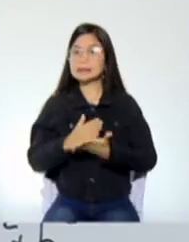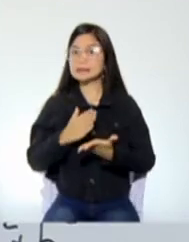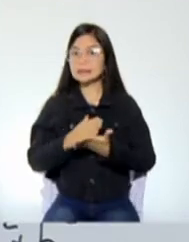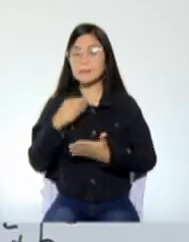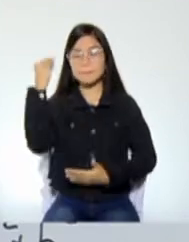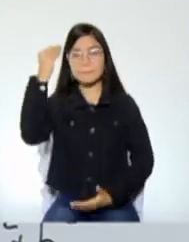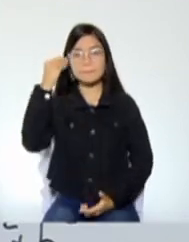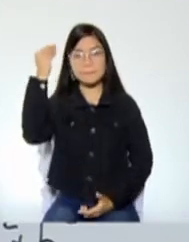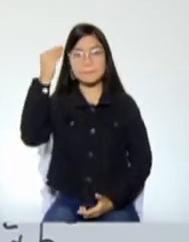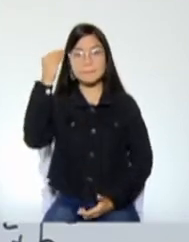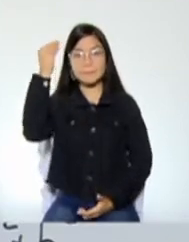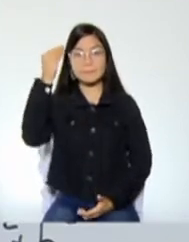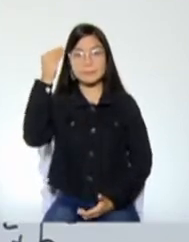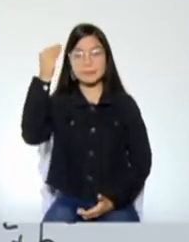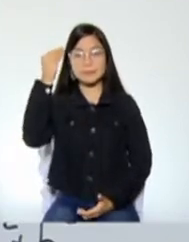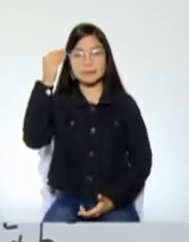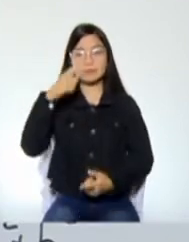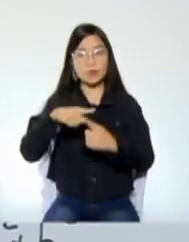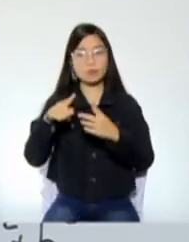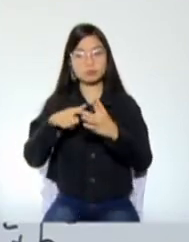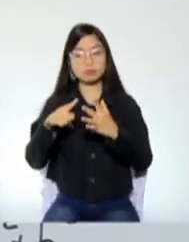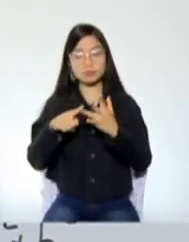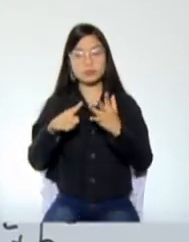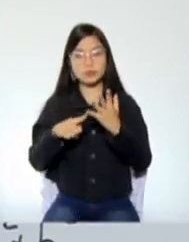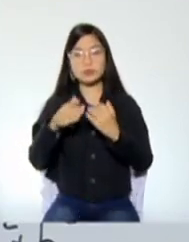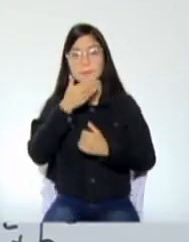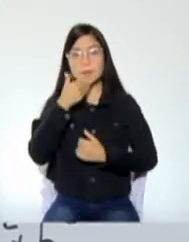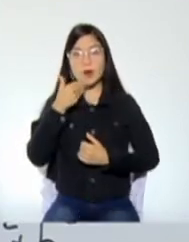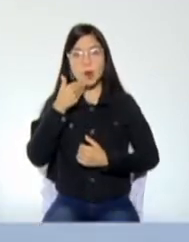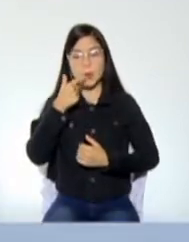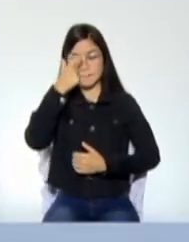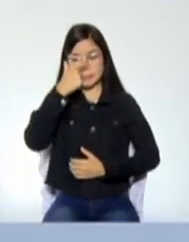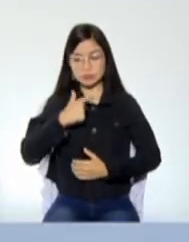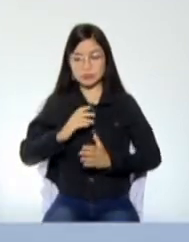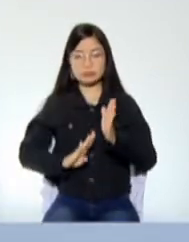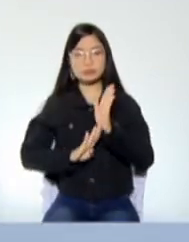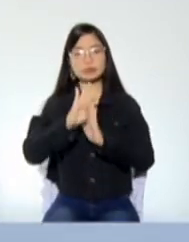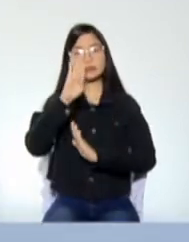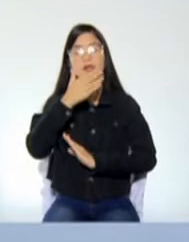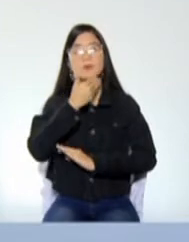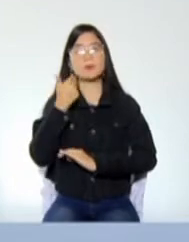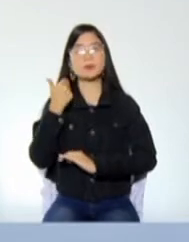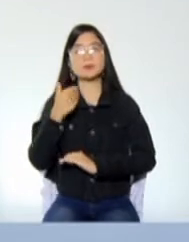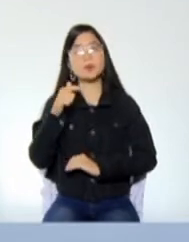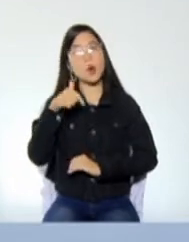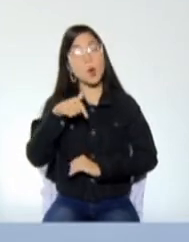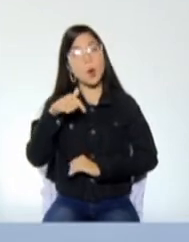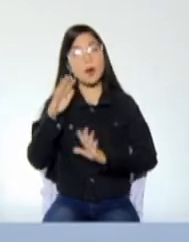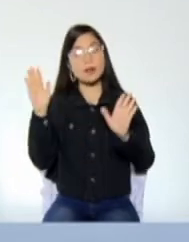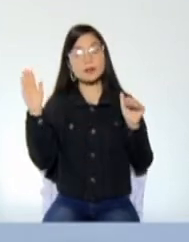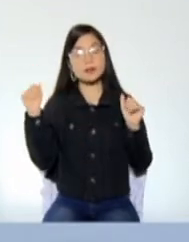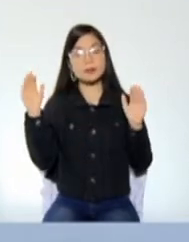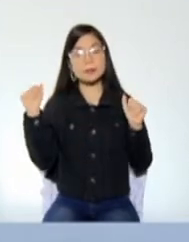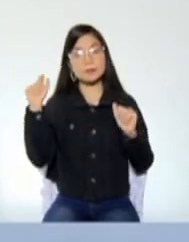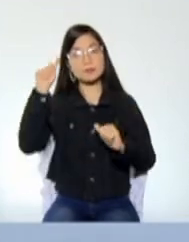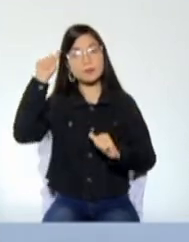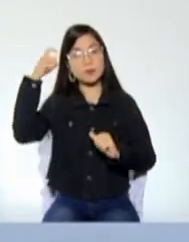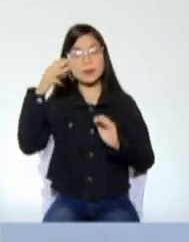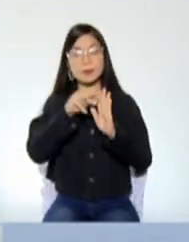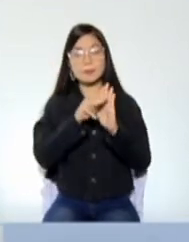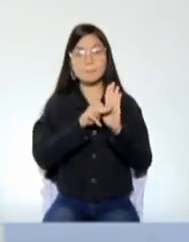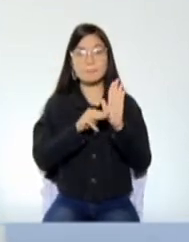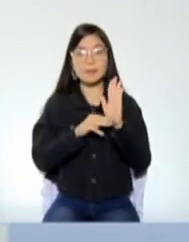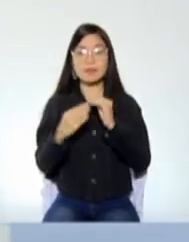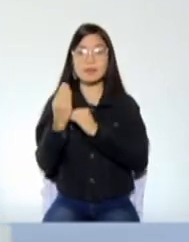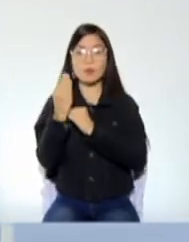enriquecer como personas, eso es lo mejor para todos nosotros. Por hoy nos despedimos. Recuerden las medidas